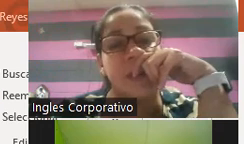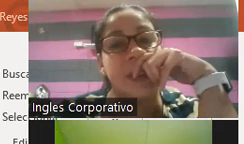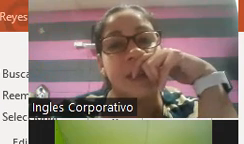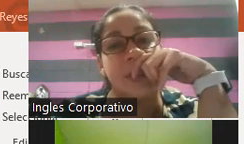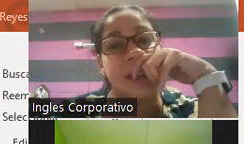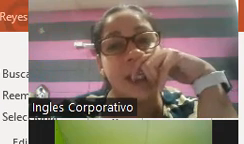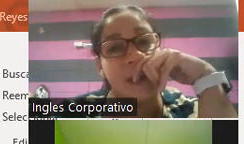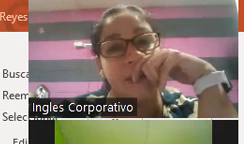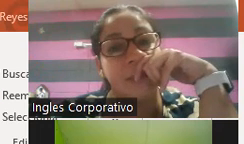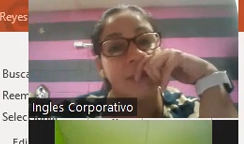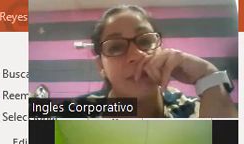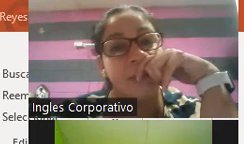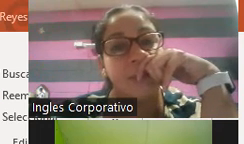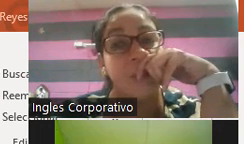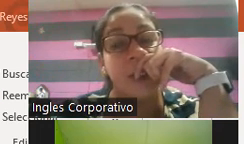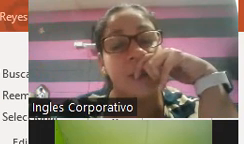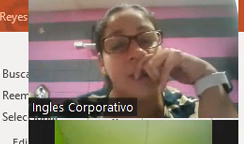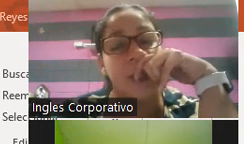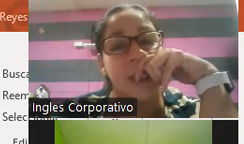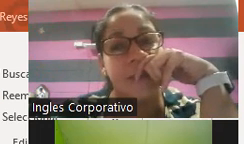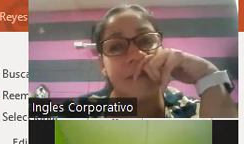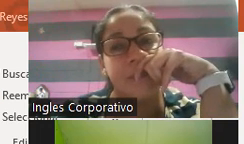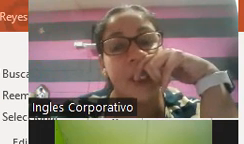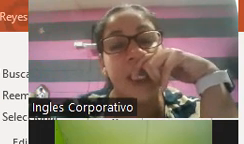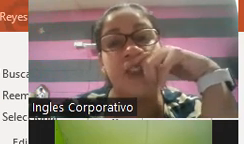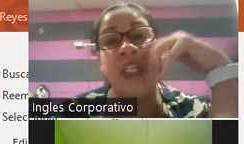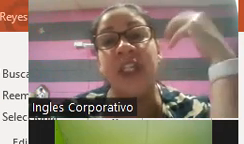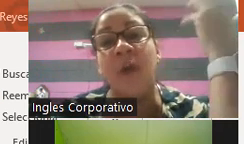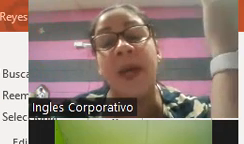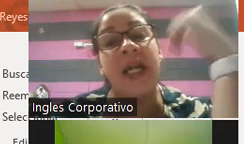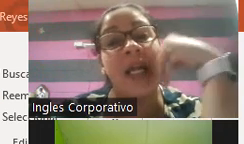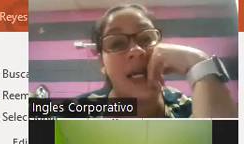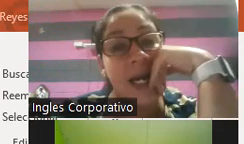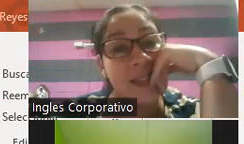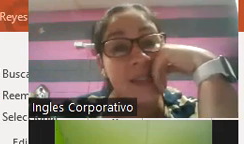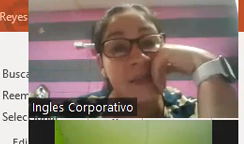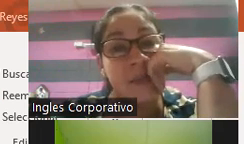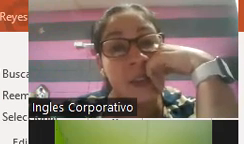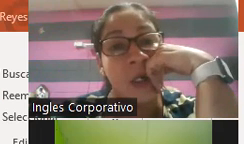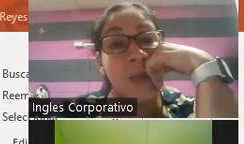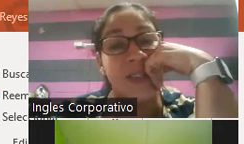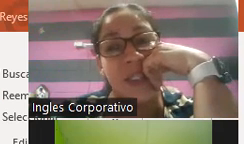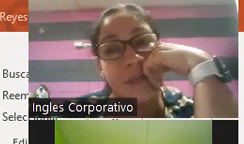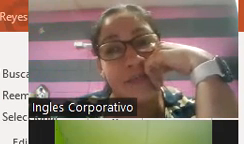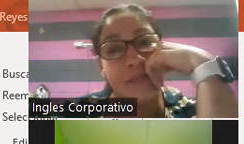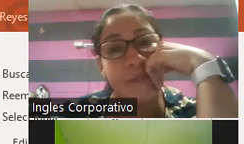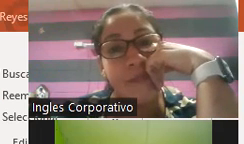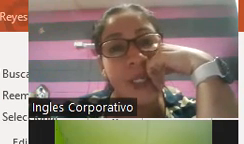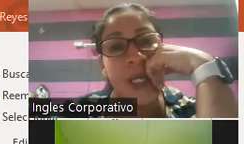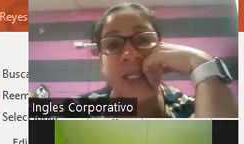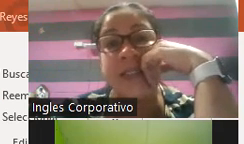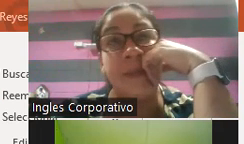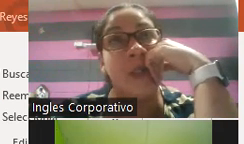difícil compartir pantalla no les puedo explicar entonces y yo para dar la clase cómo